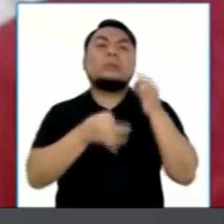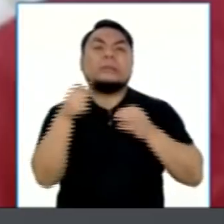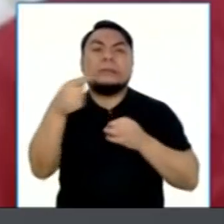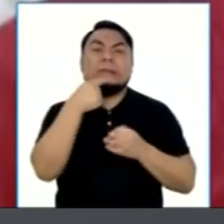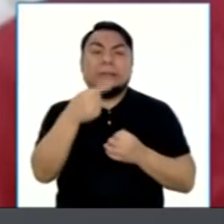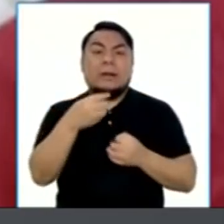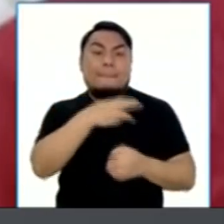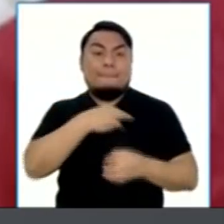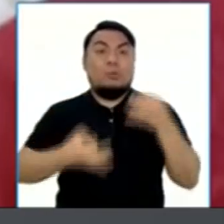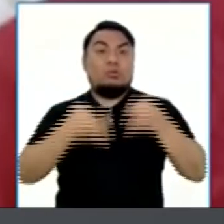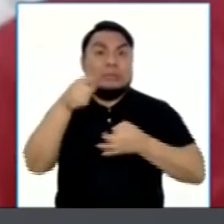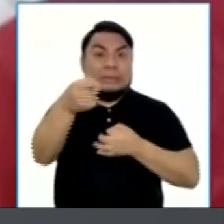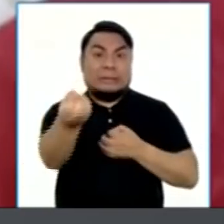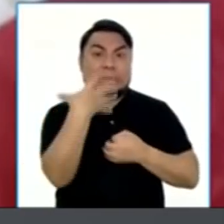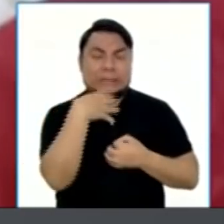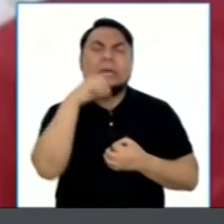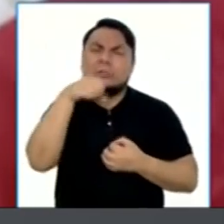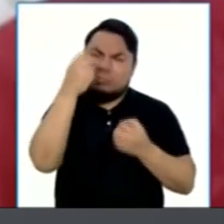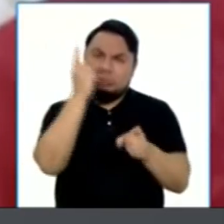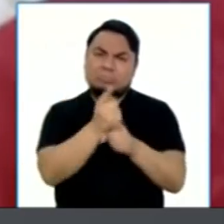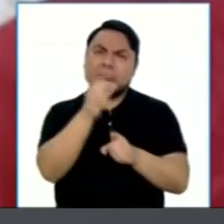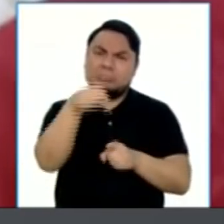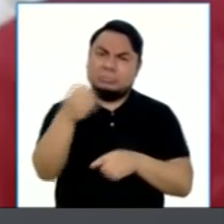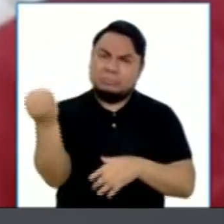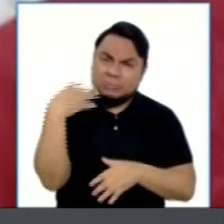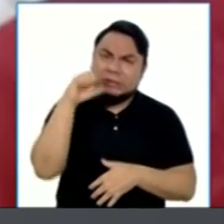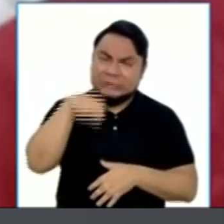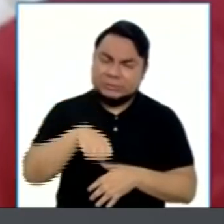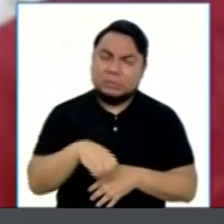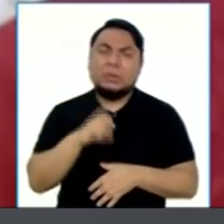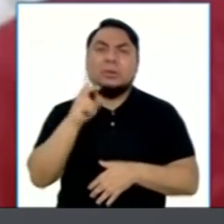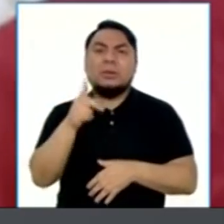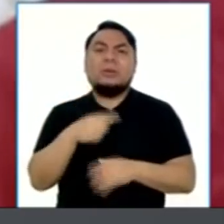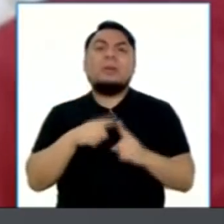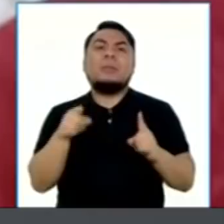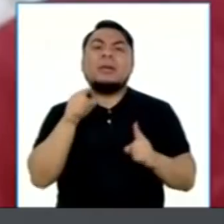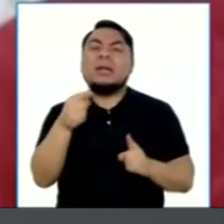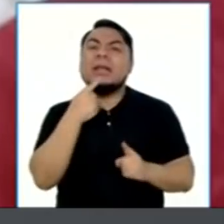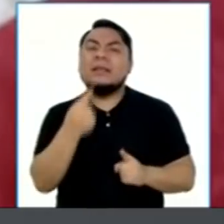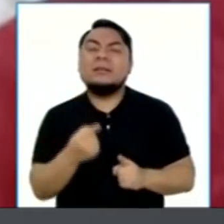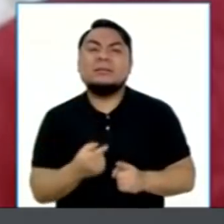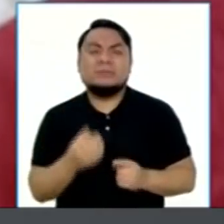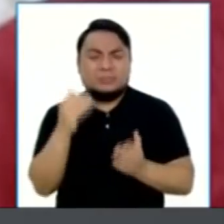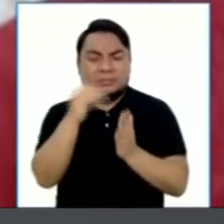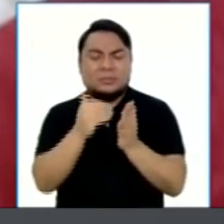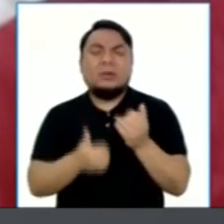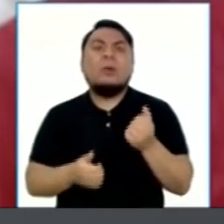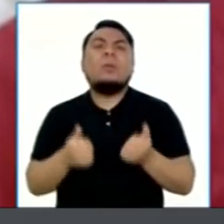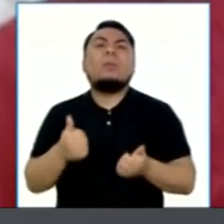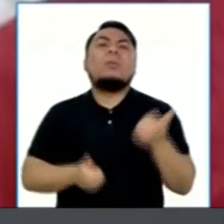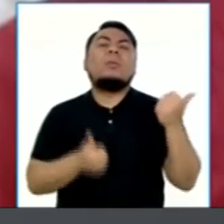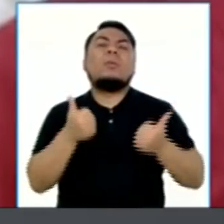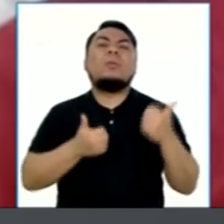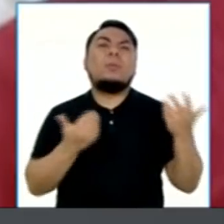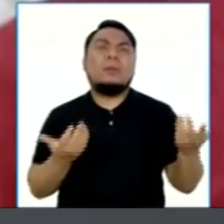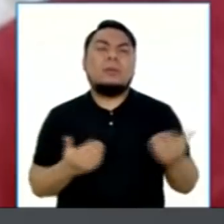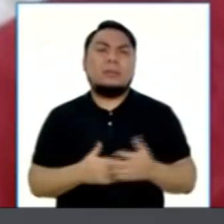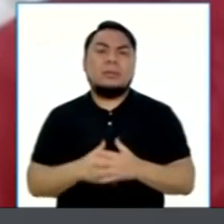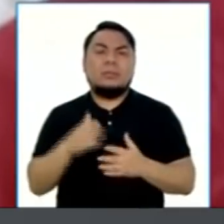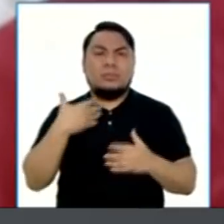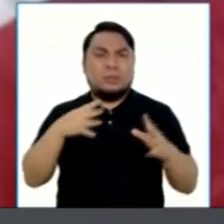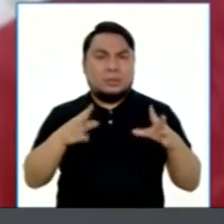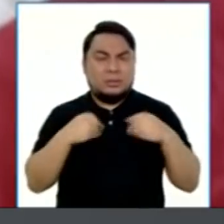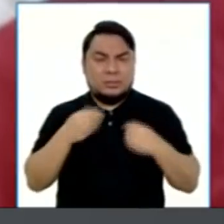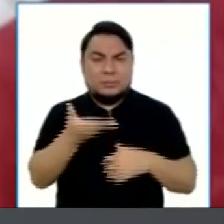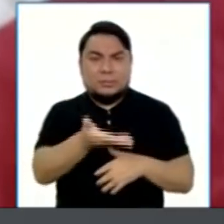¿no? Solamente está tipificado en qué circunstancias podría